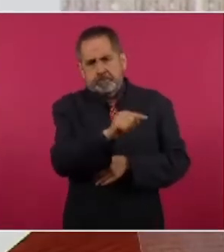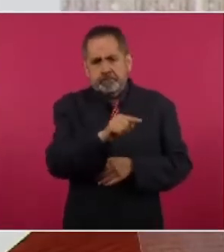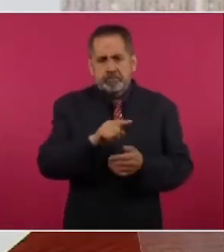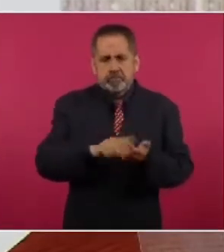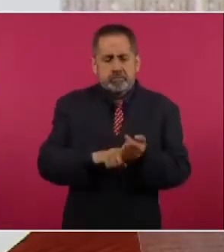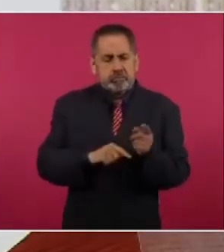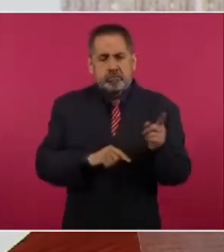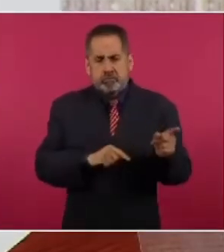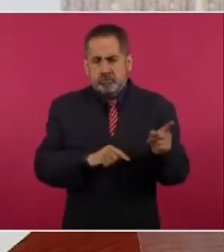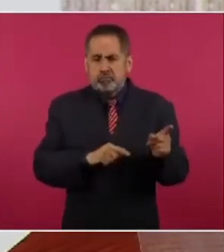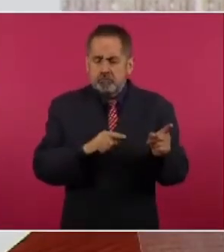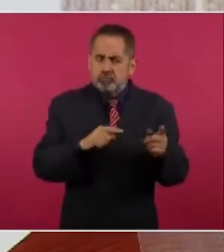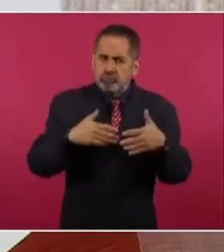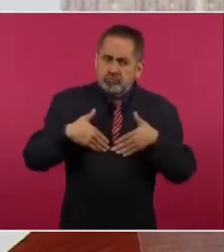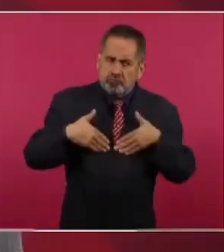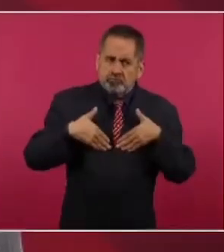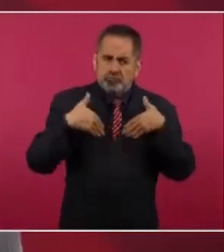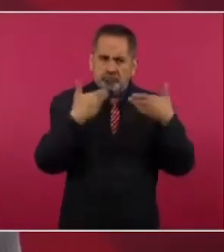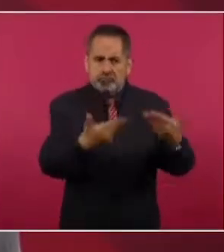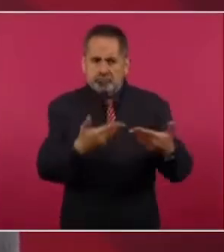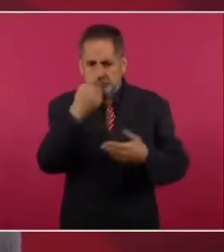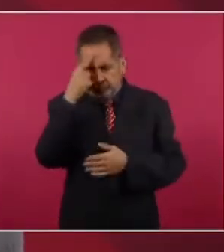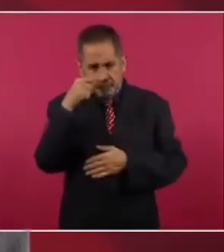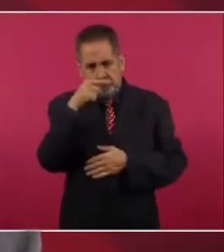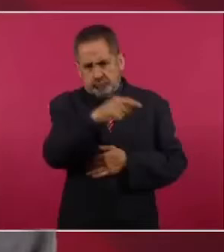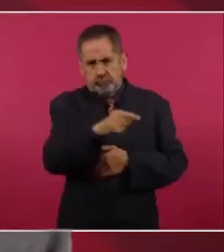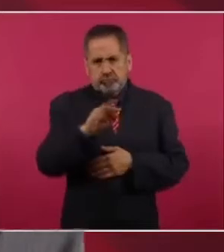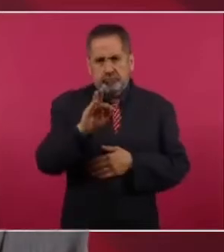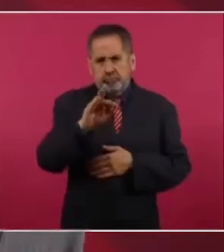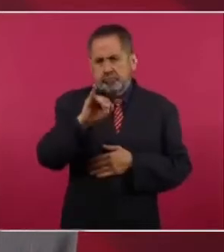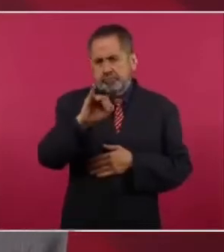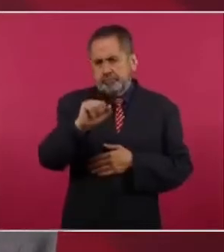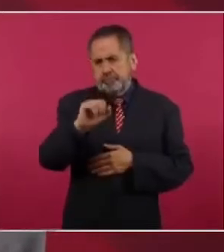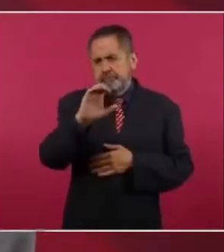y le tengo confianza al fiscal